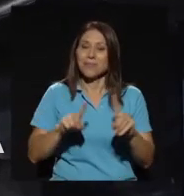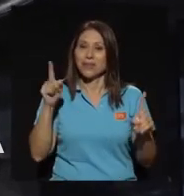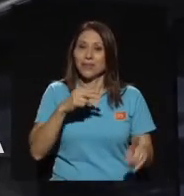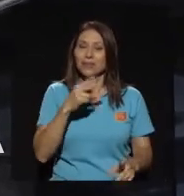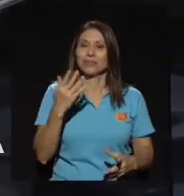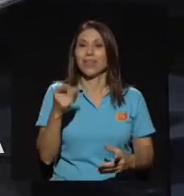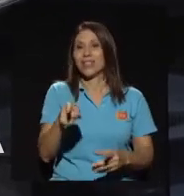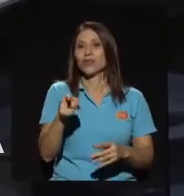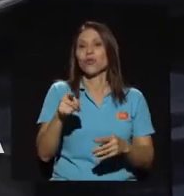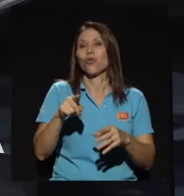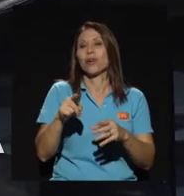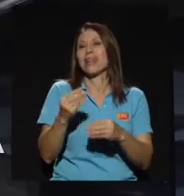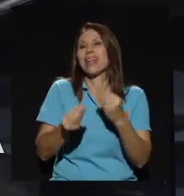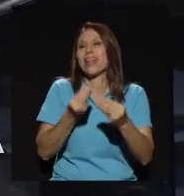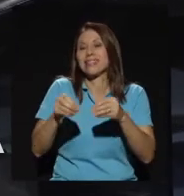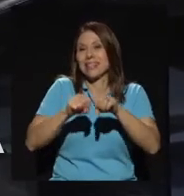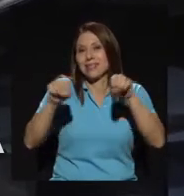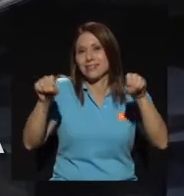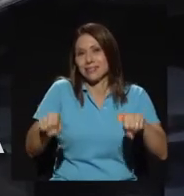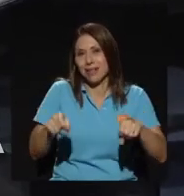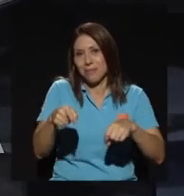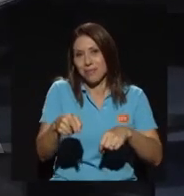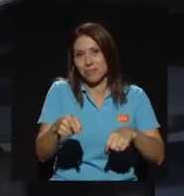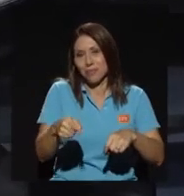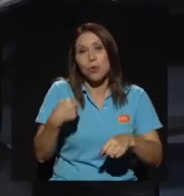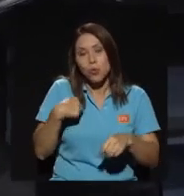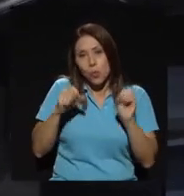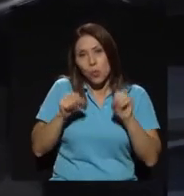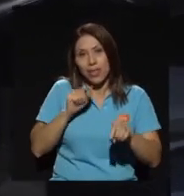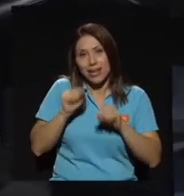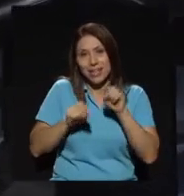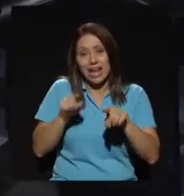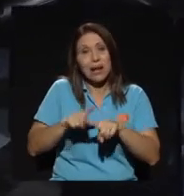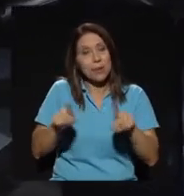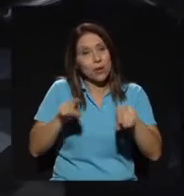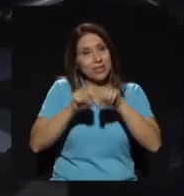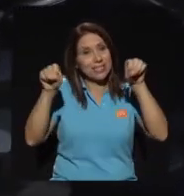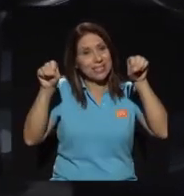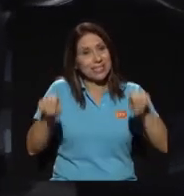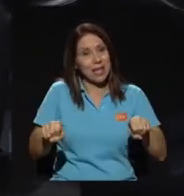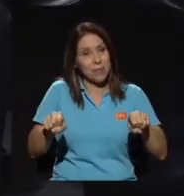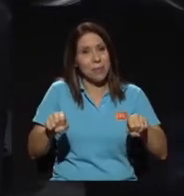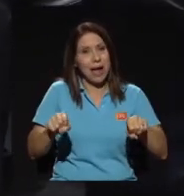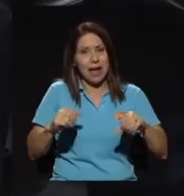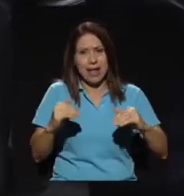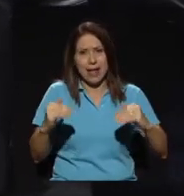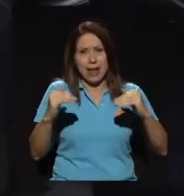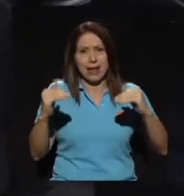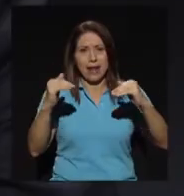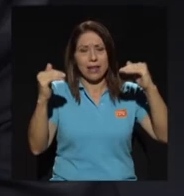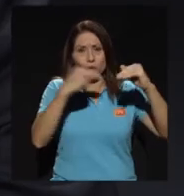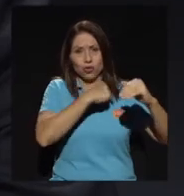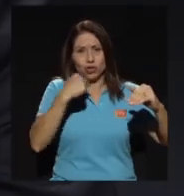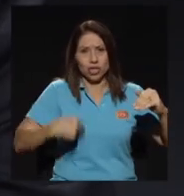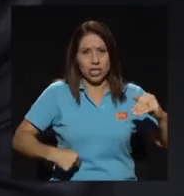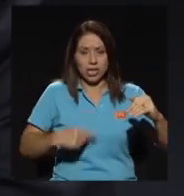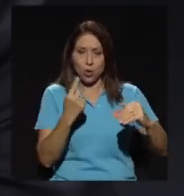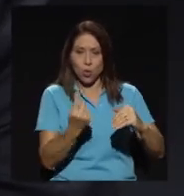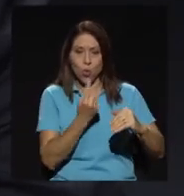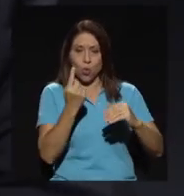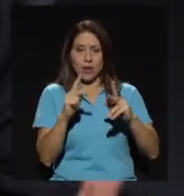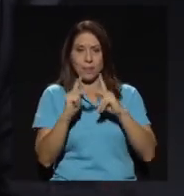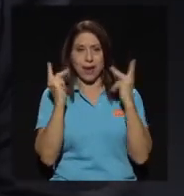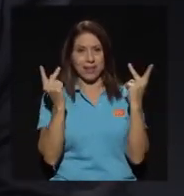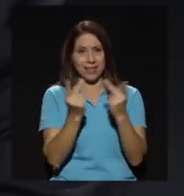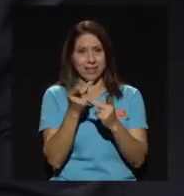uno puede criticar el sistema jerárquico chino y unipartidista llamémoslo así en el gobierno